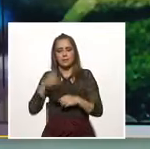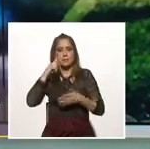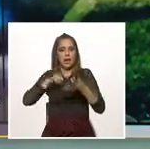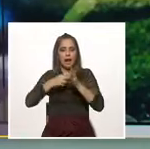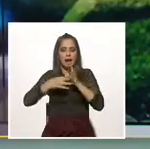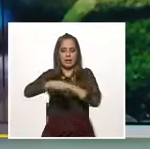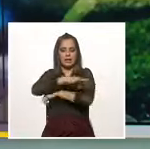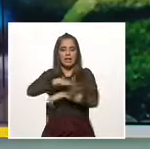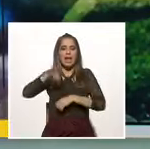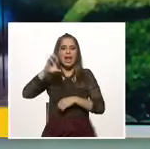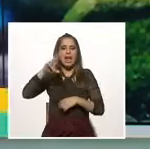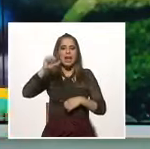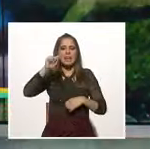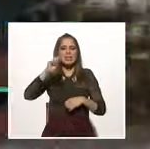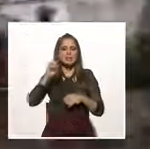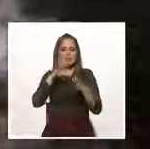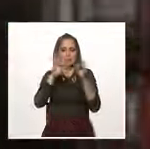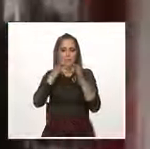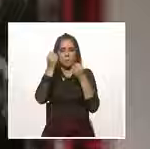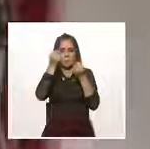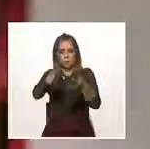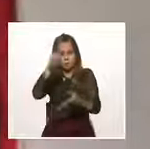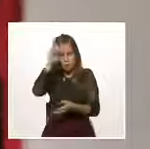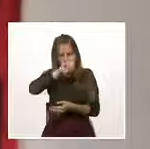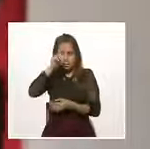Ernesto Alonso.